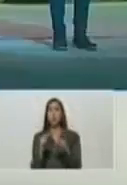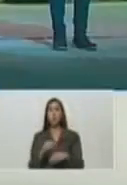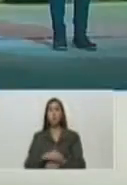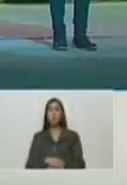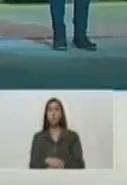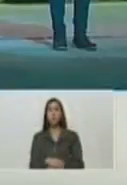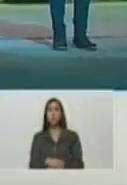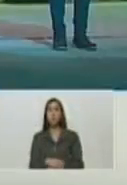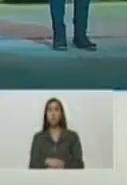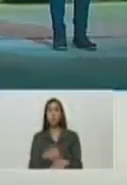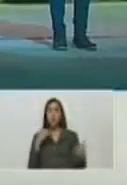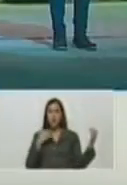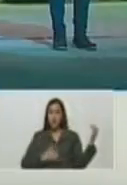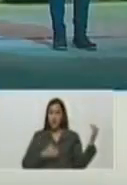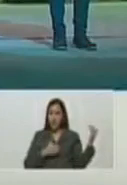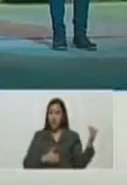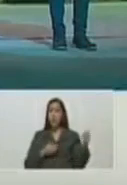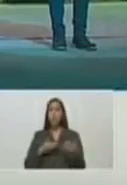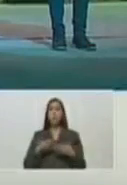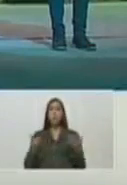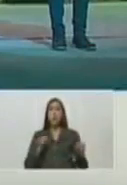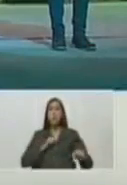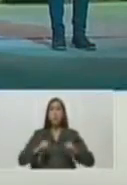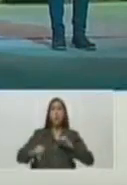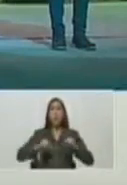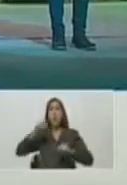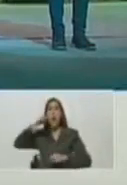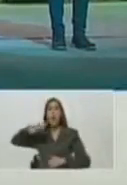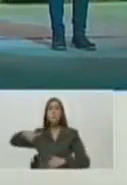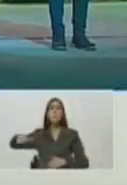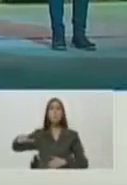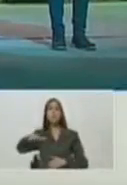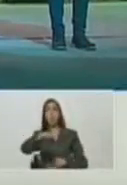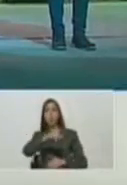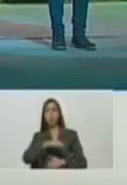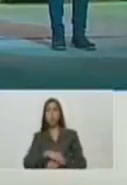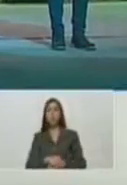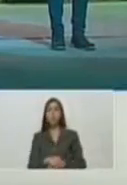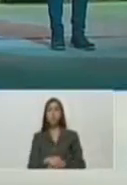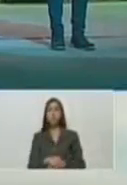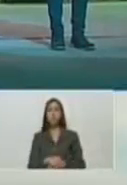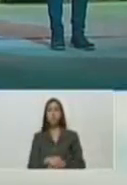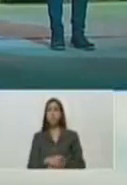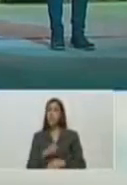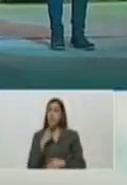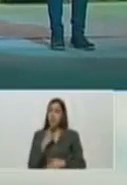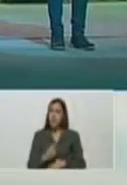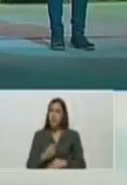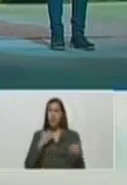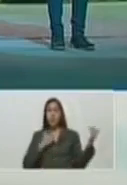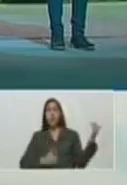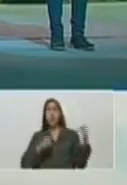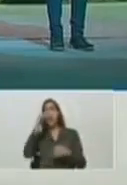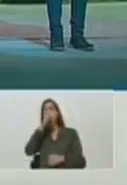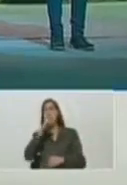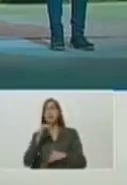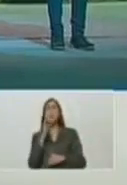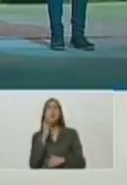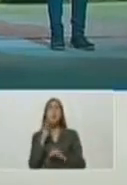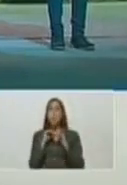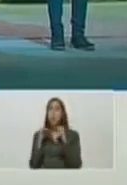Ali primero era la persona que movía gente, masas. Se decía, Ali primero va a cantar en el estadio un